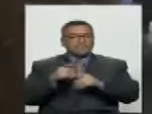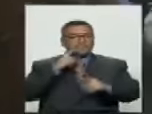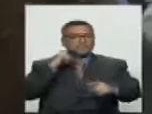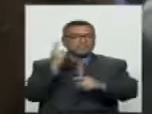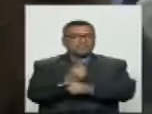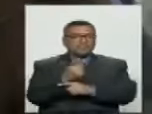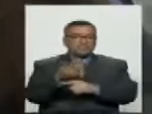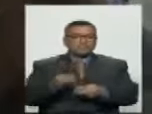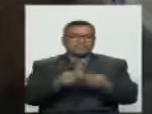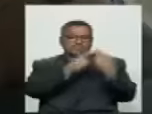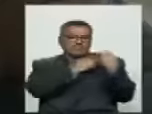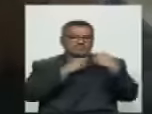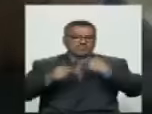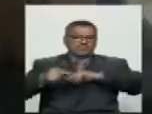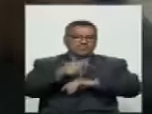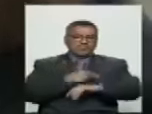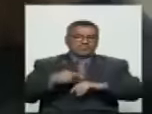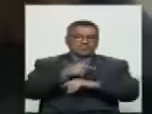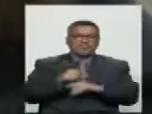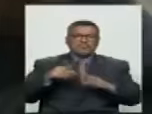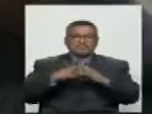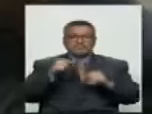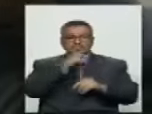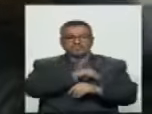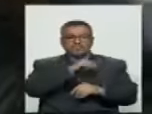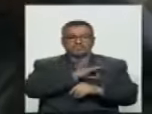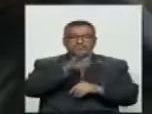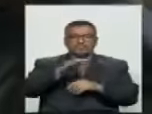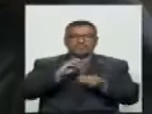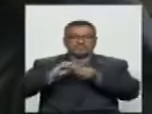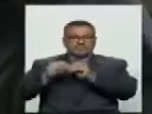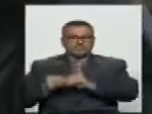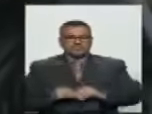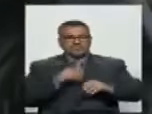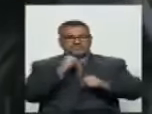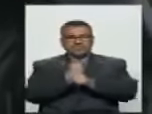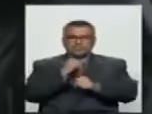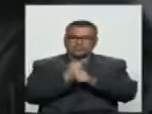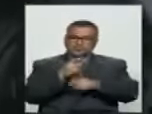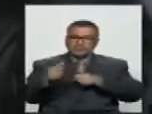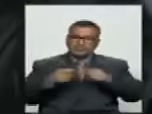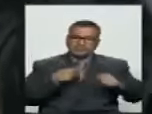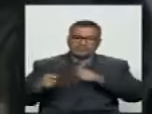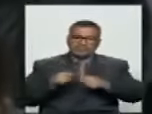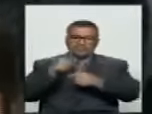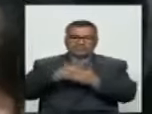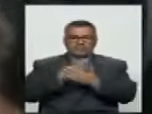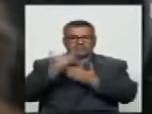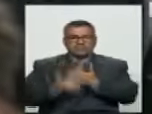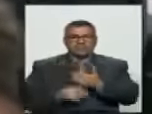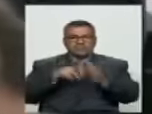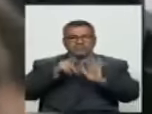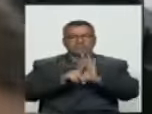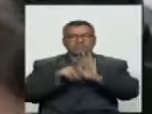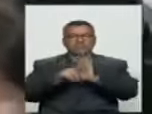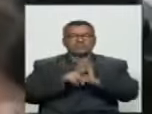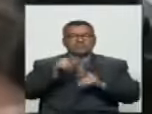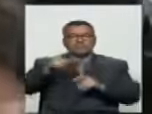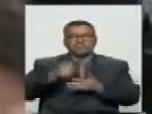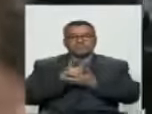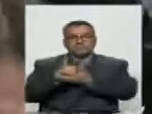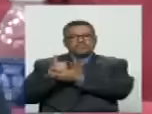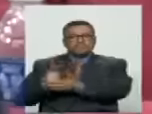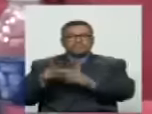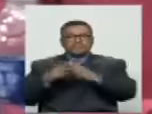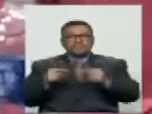obligaciones asumidas con el Estado y con la sociedad para el diseño, ejecución, control de programas y proyectos en beneficio de